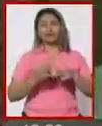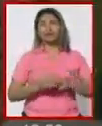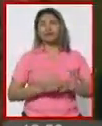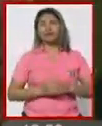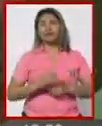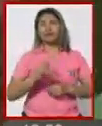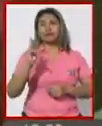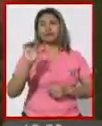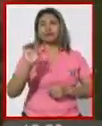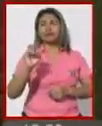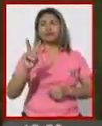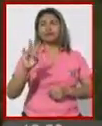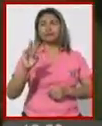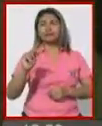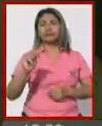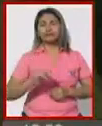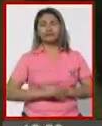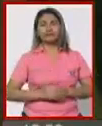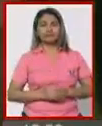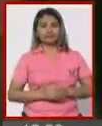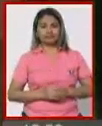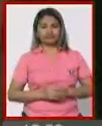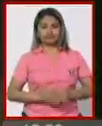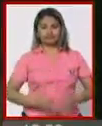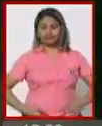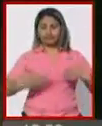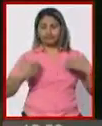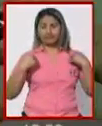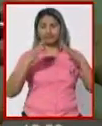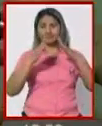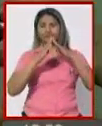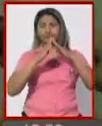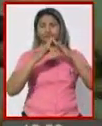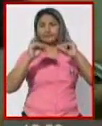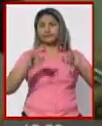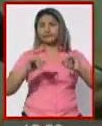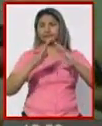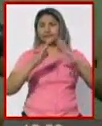Él se llama Kevin, se llama. ¿No? ¿Conoce? Sí, él vive ahí en la casa igual. ¿Es